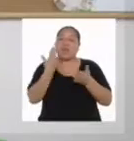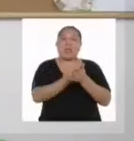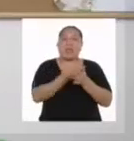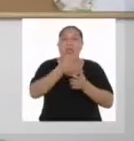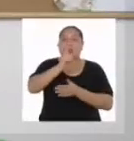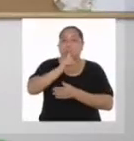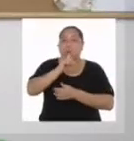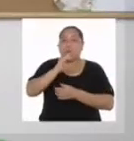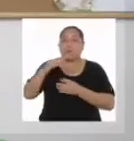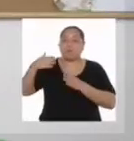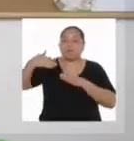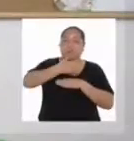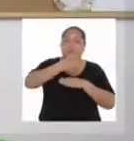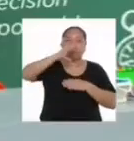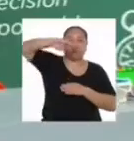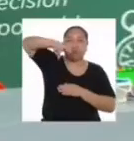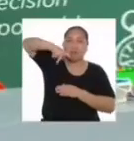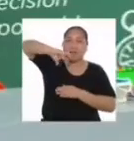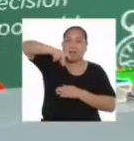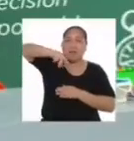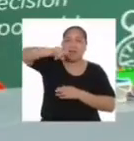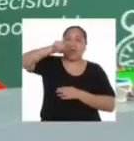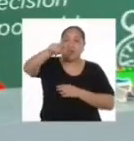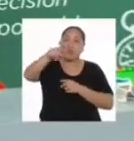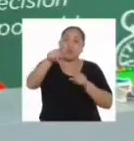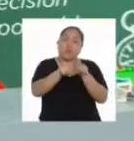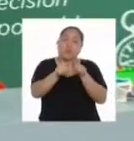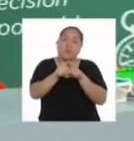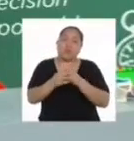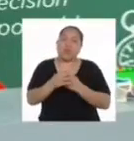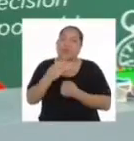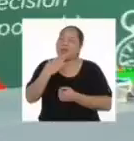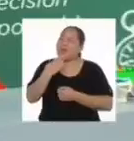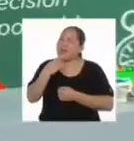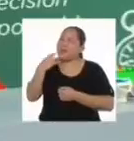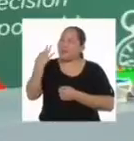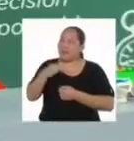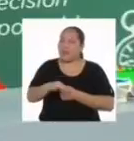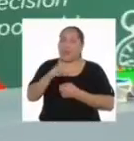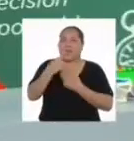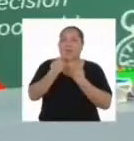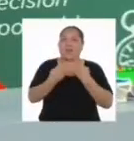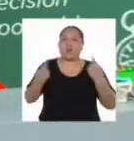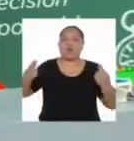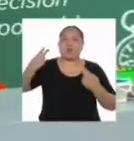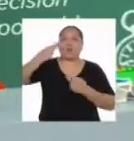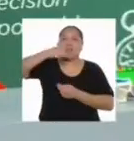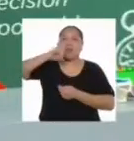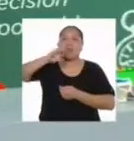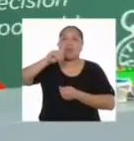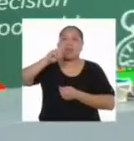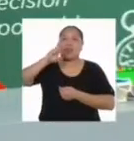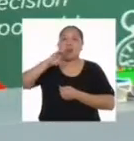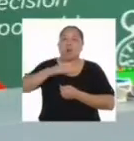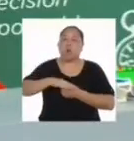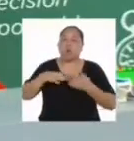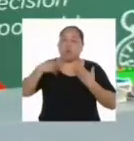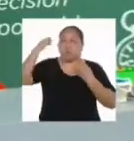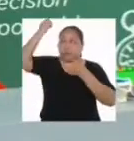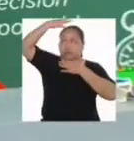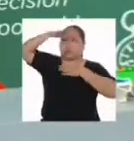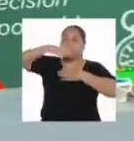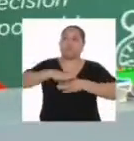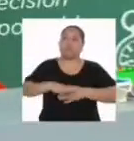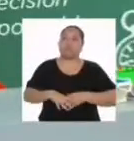a su hogar y al tuyo también. ¡Claro! Gracias al recurso hídrico puedo bañarme, hasta con agua caliente y